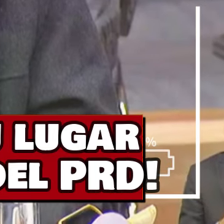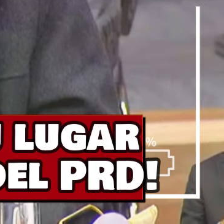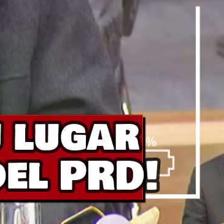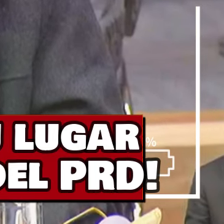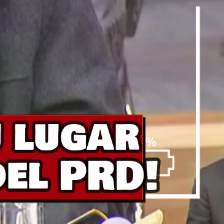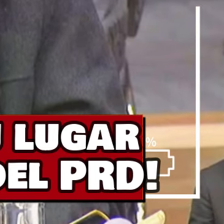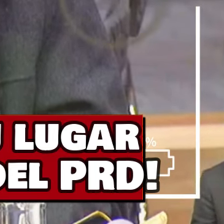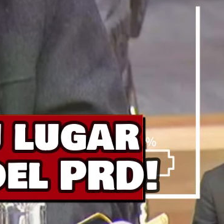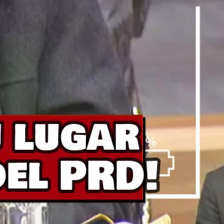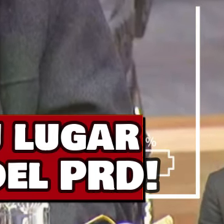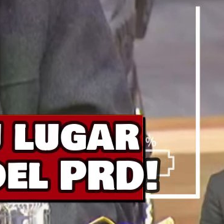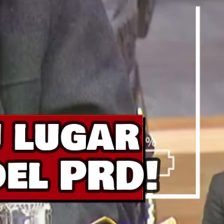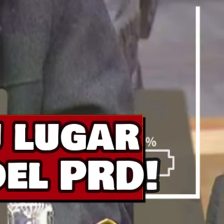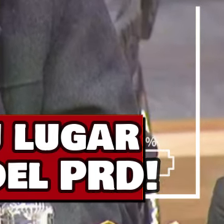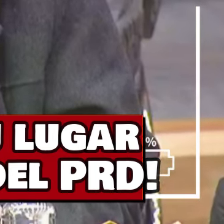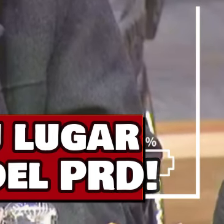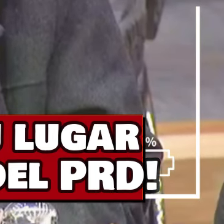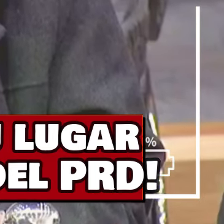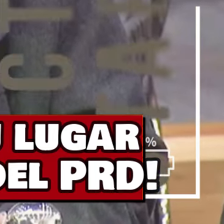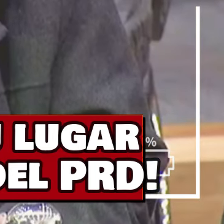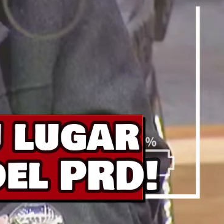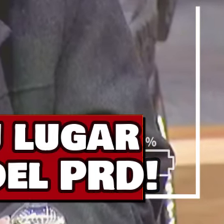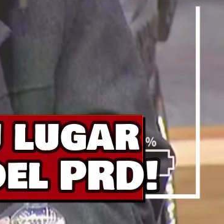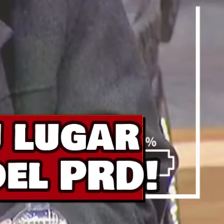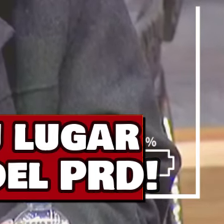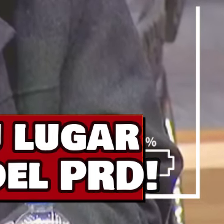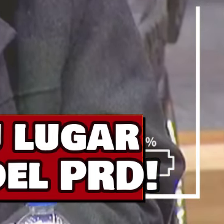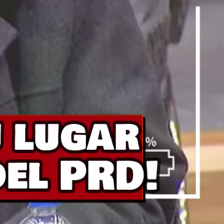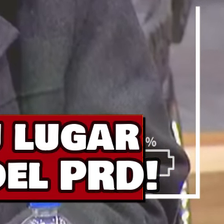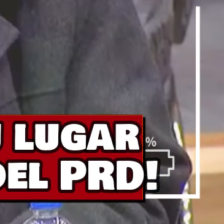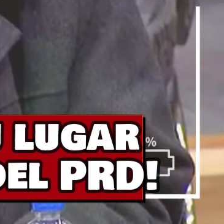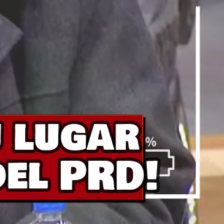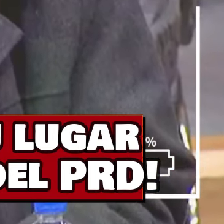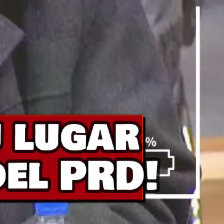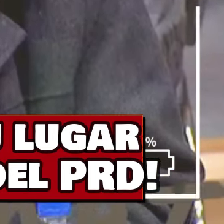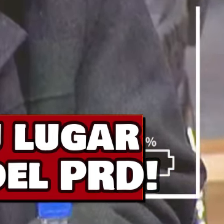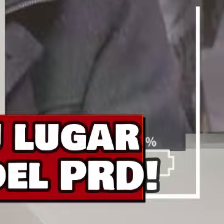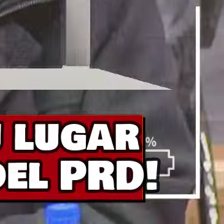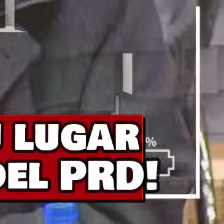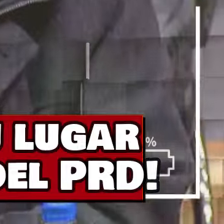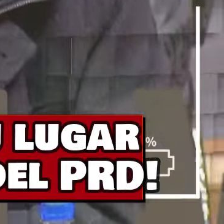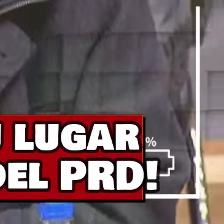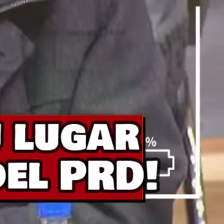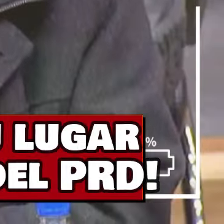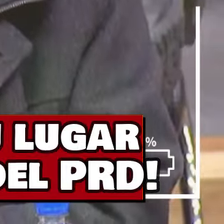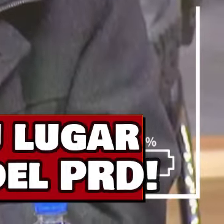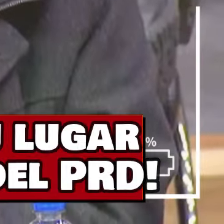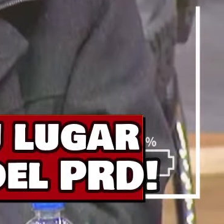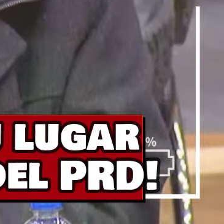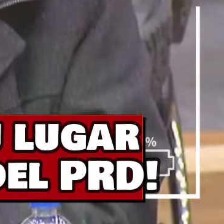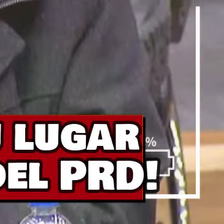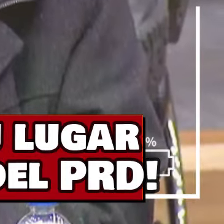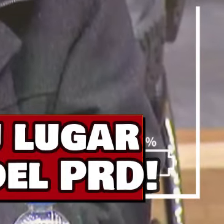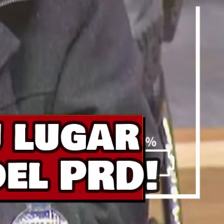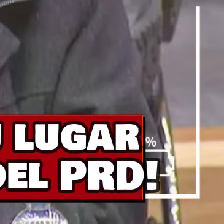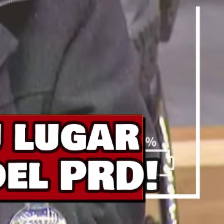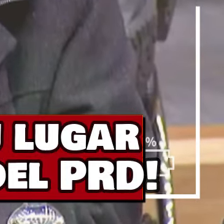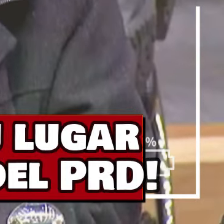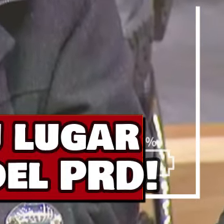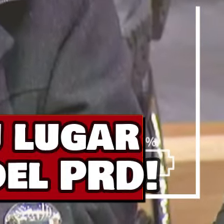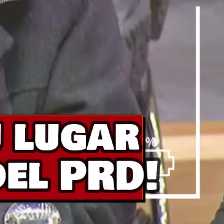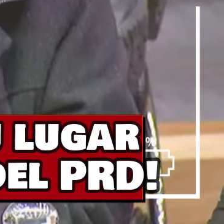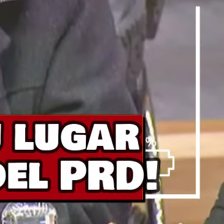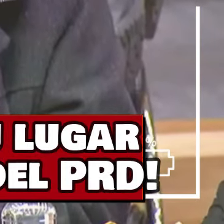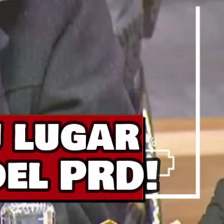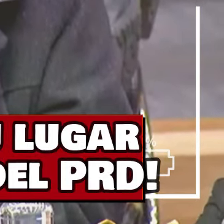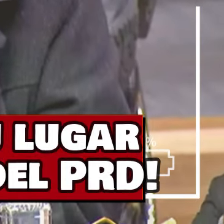derecha para acudir ahí sin trabas. También expresó finalmente tajante su descontento con las quejas de consejeros por un